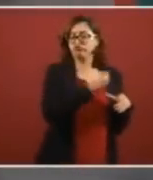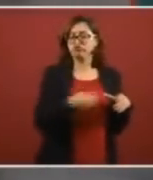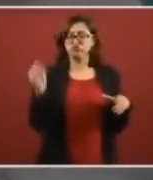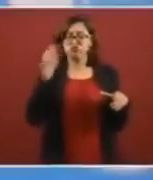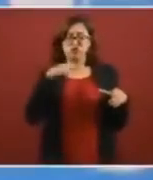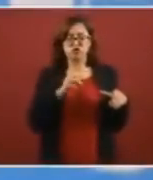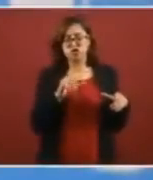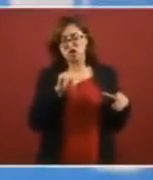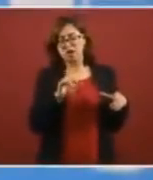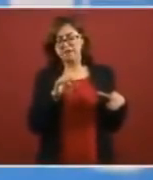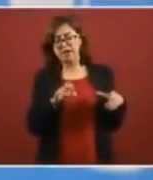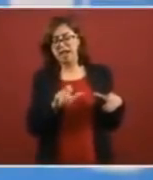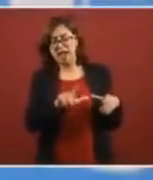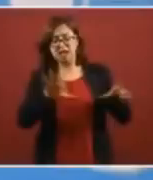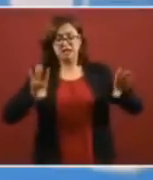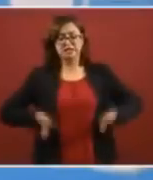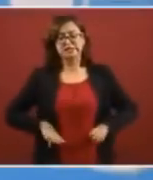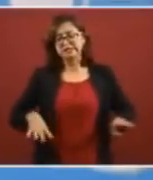neoliberales, corruptos.